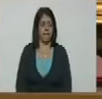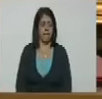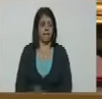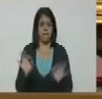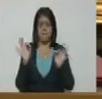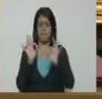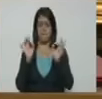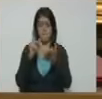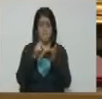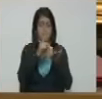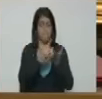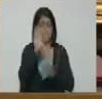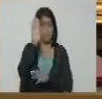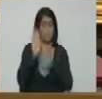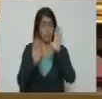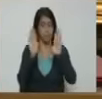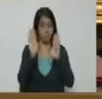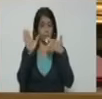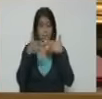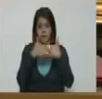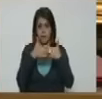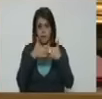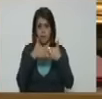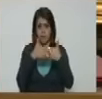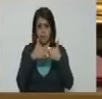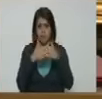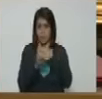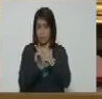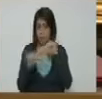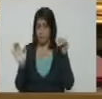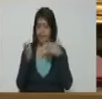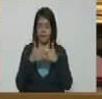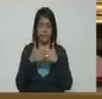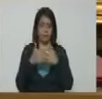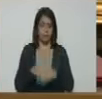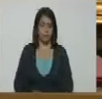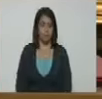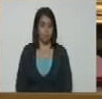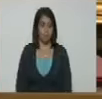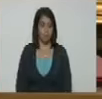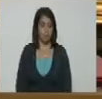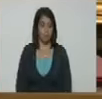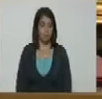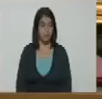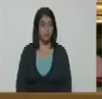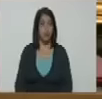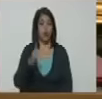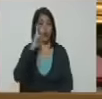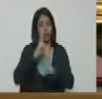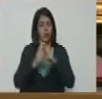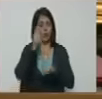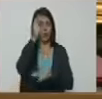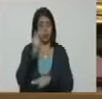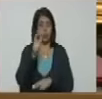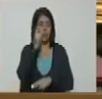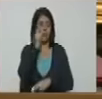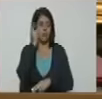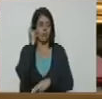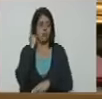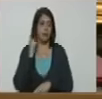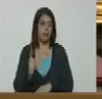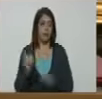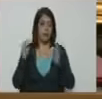Nadie más anotado con el derecho de palabra. Se va a cerrar. Se cierra. Las honorables diputadas y los